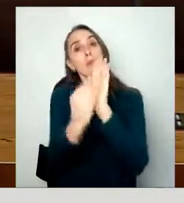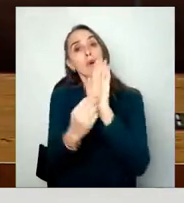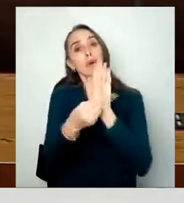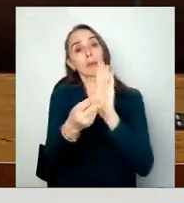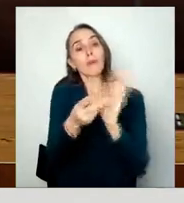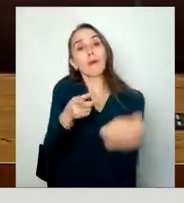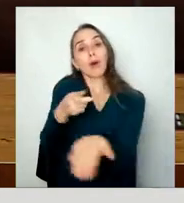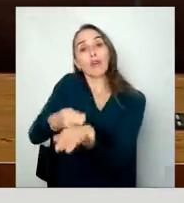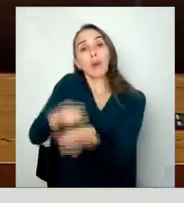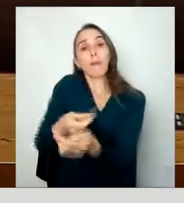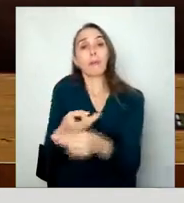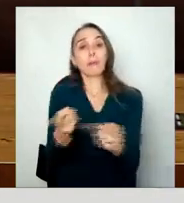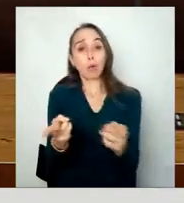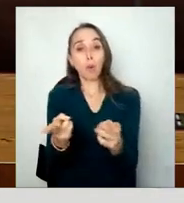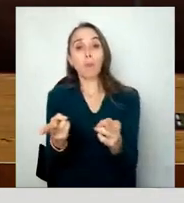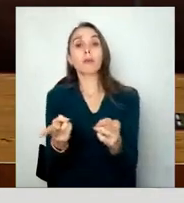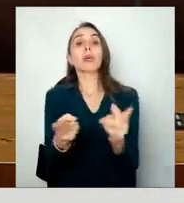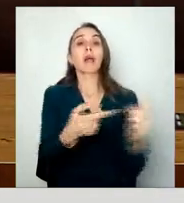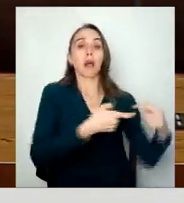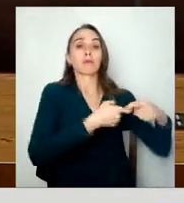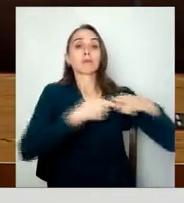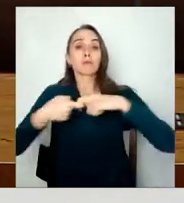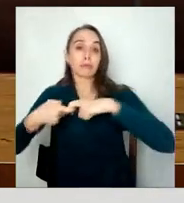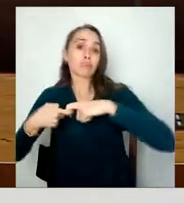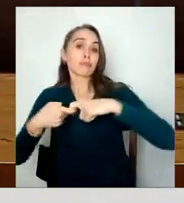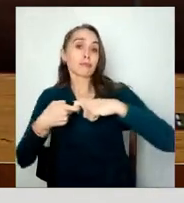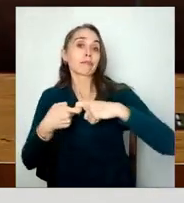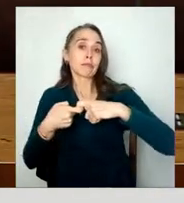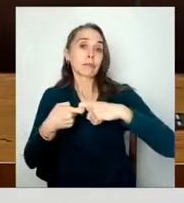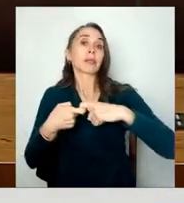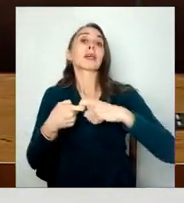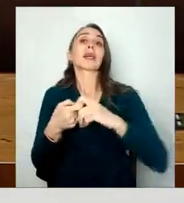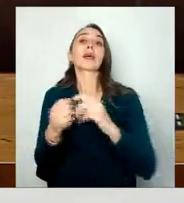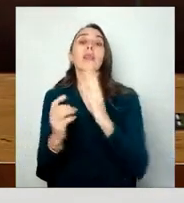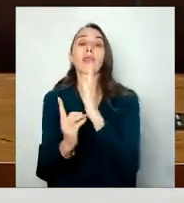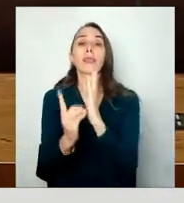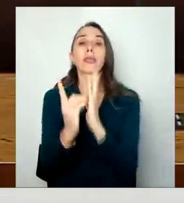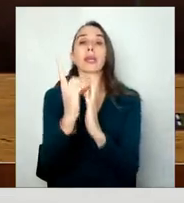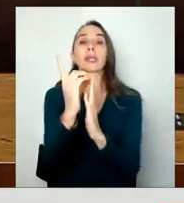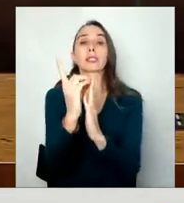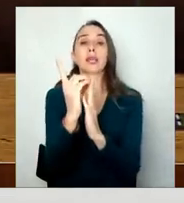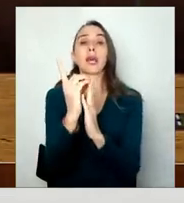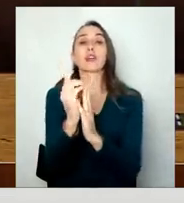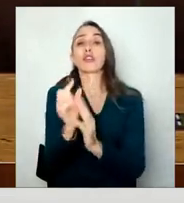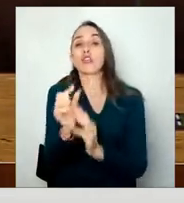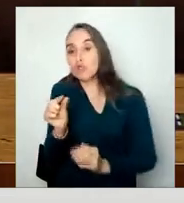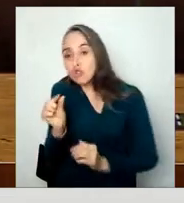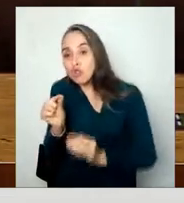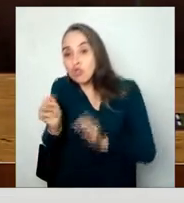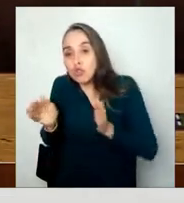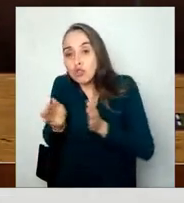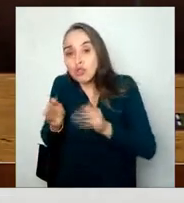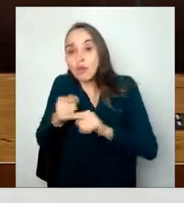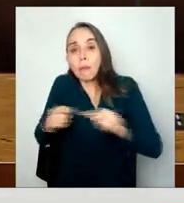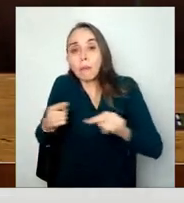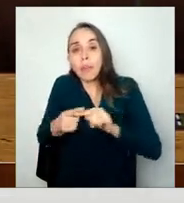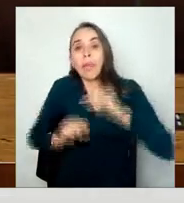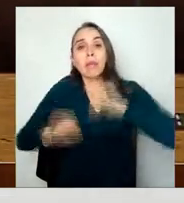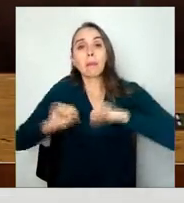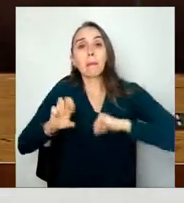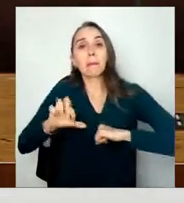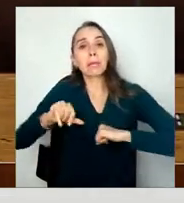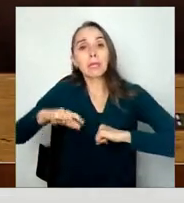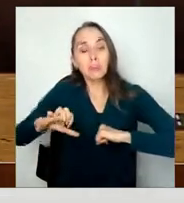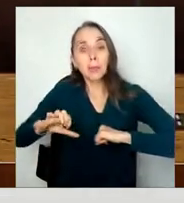pueden ser un vehículo como es cierto el desarrollo de las micro pequeñas y medianas empresas la equidad